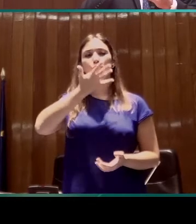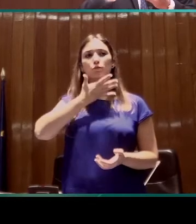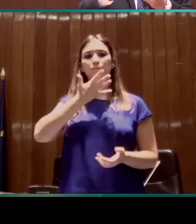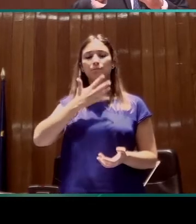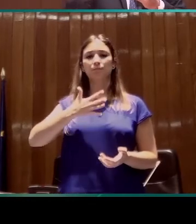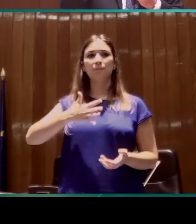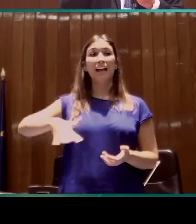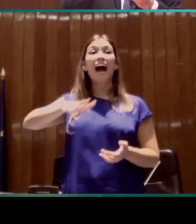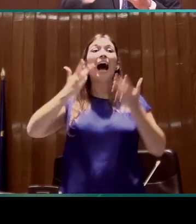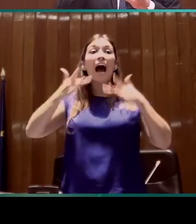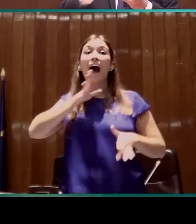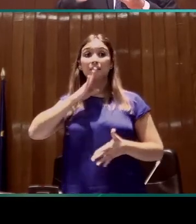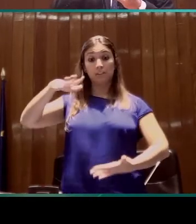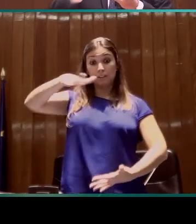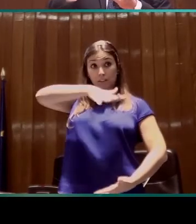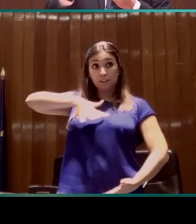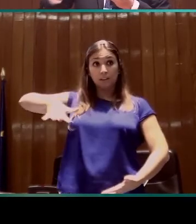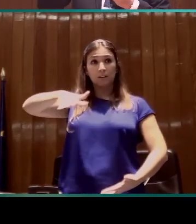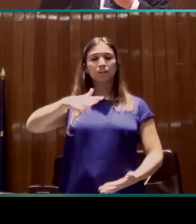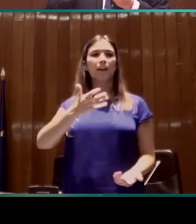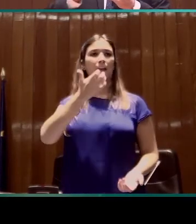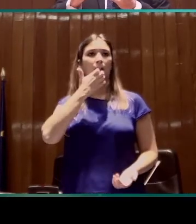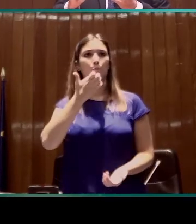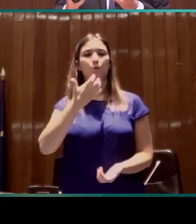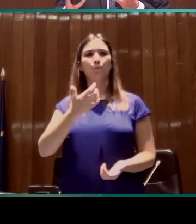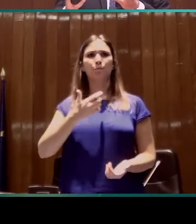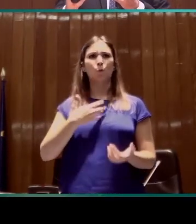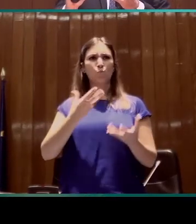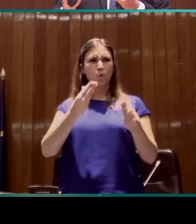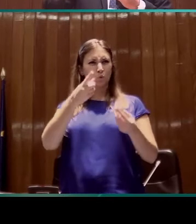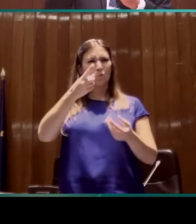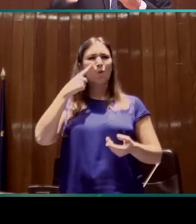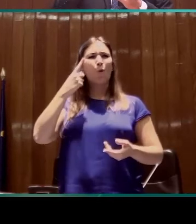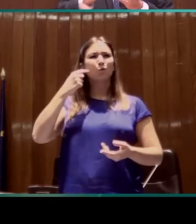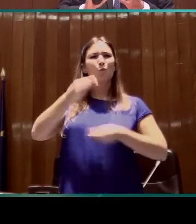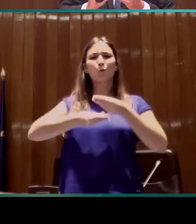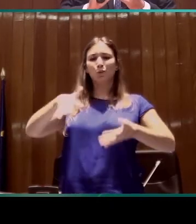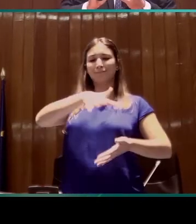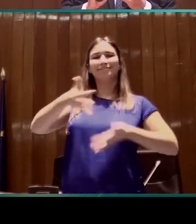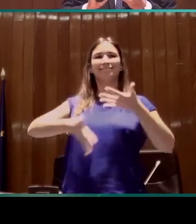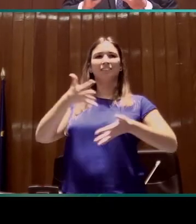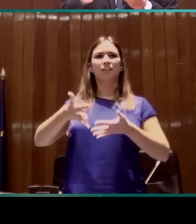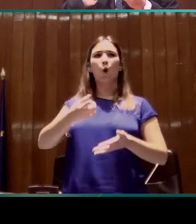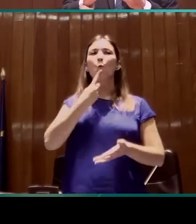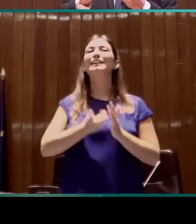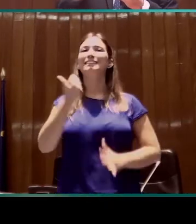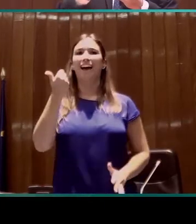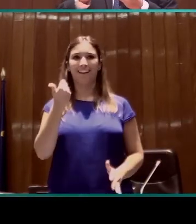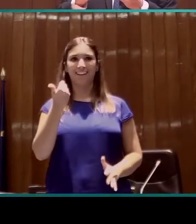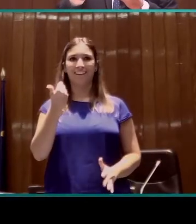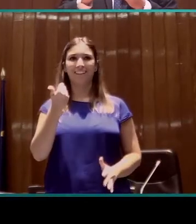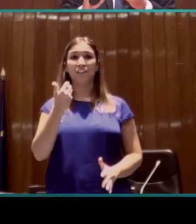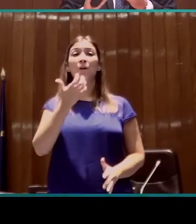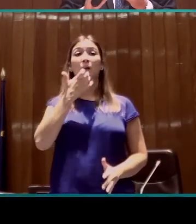producían en el espacio neutro, es decir, en una localización en donde había muchos signos, tardan más en reconocerse que aquellos